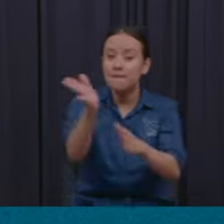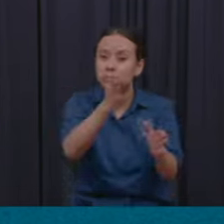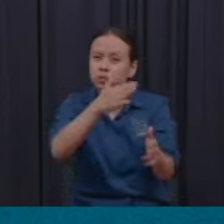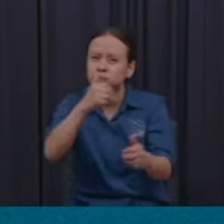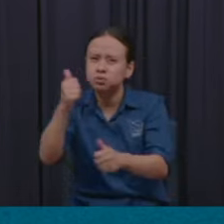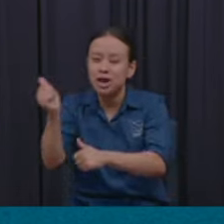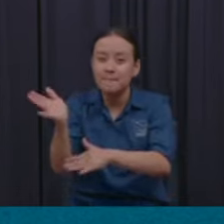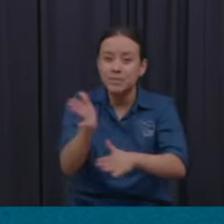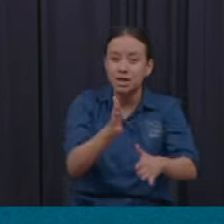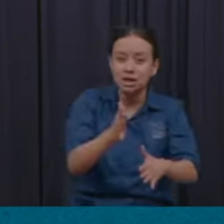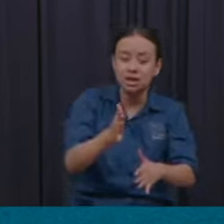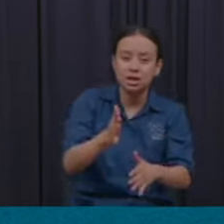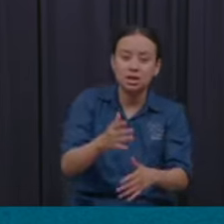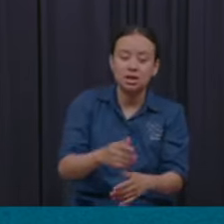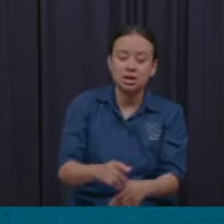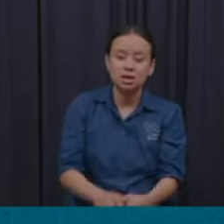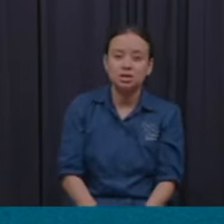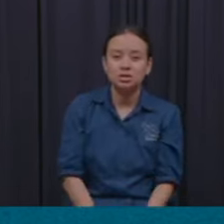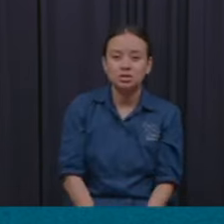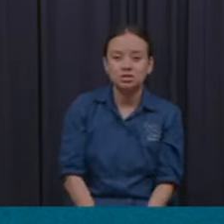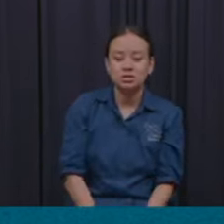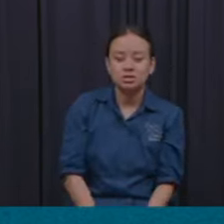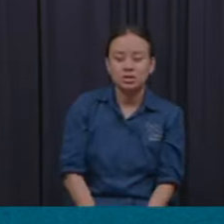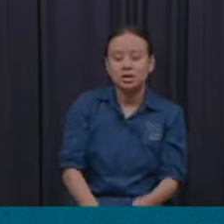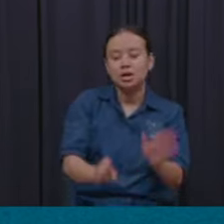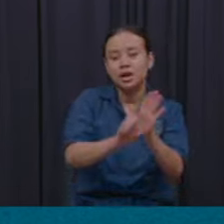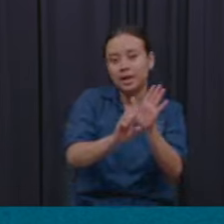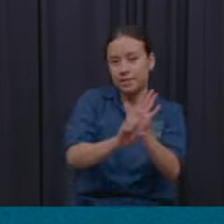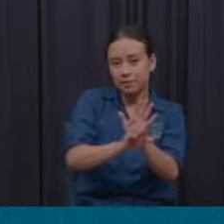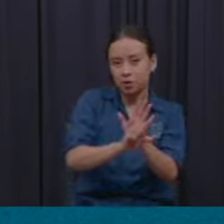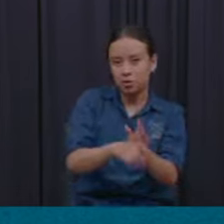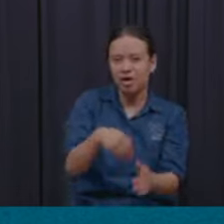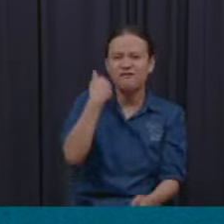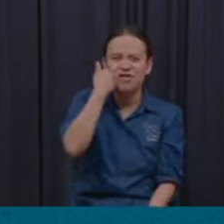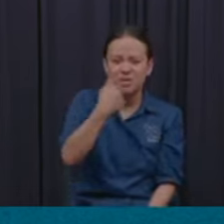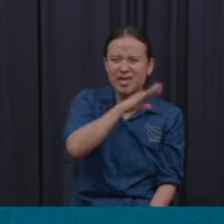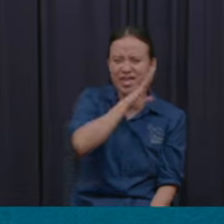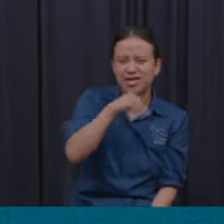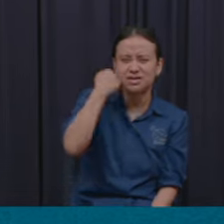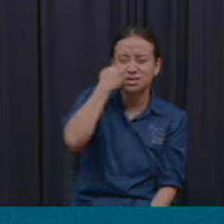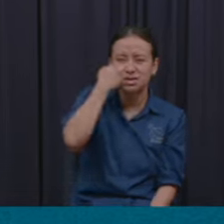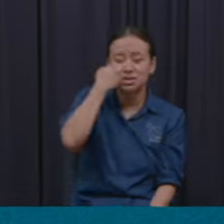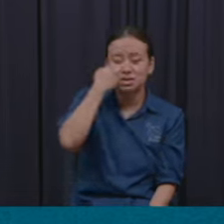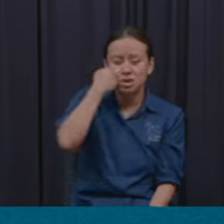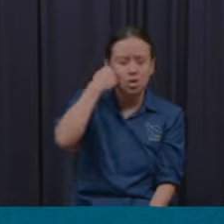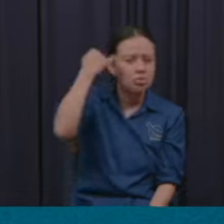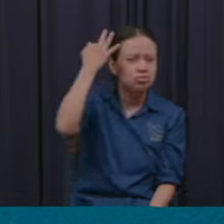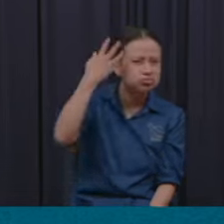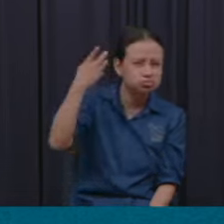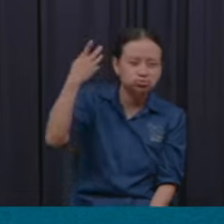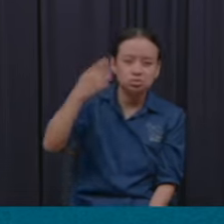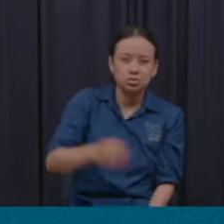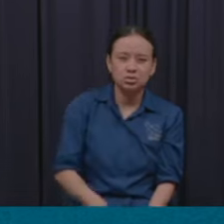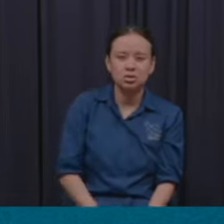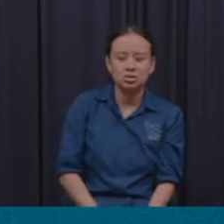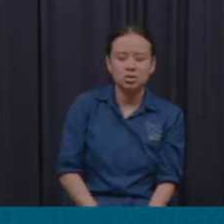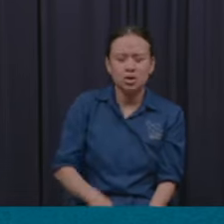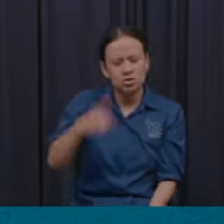esas. Por ejemplo, hermanos, enfermedades constantes, sueños malos,